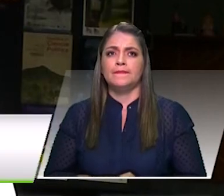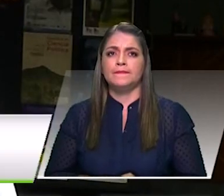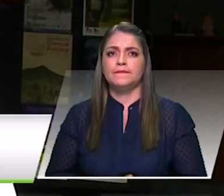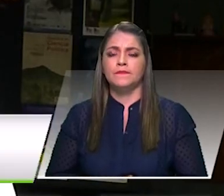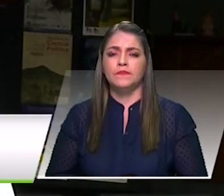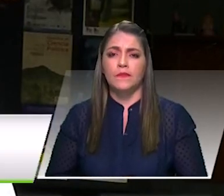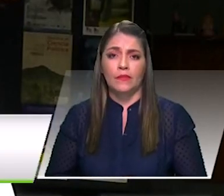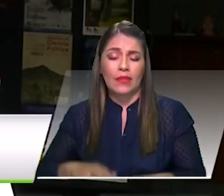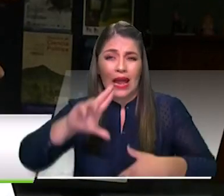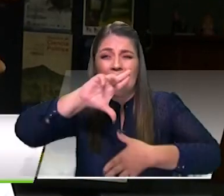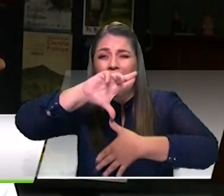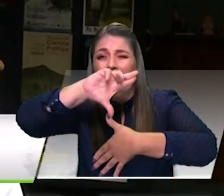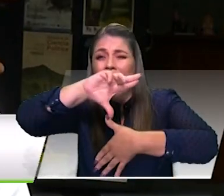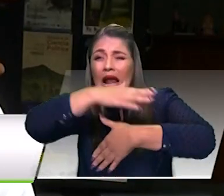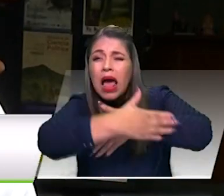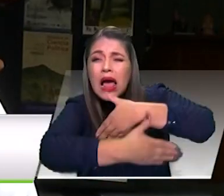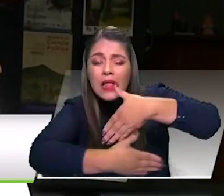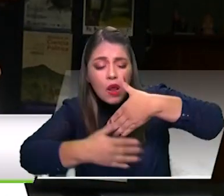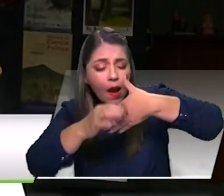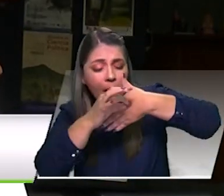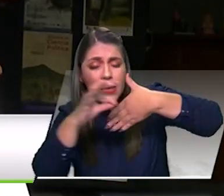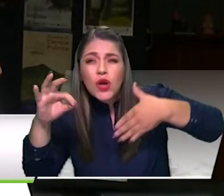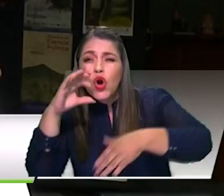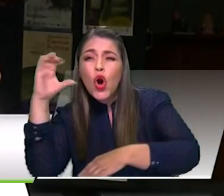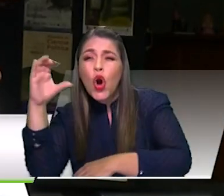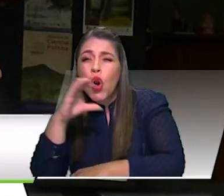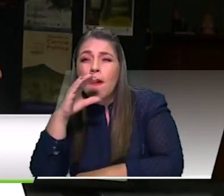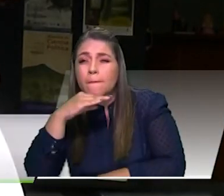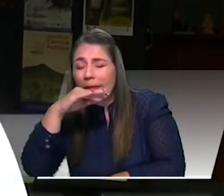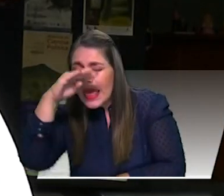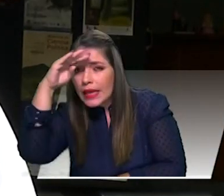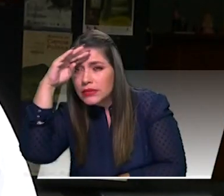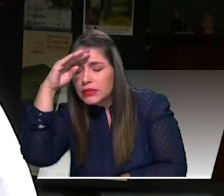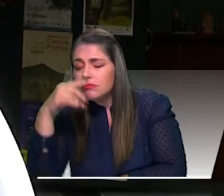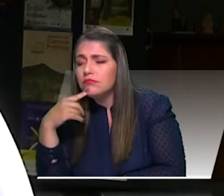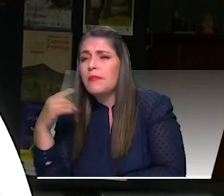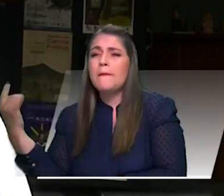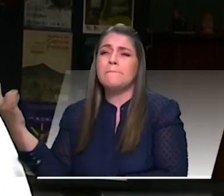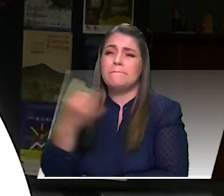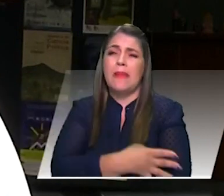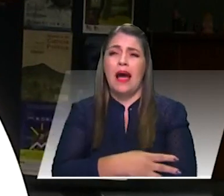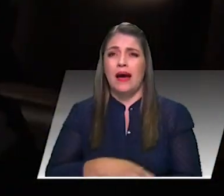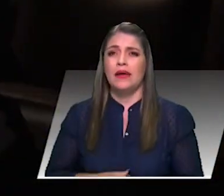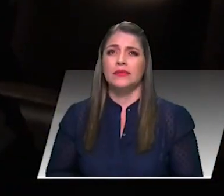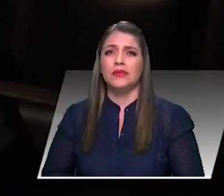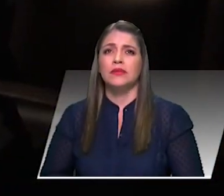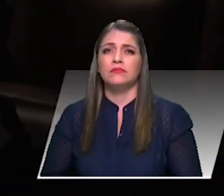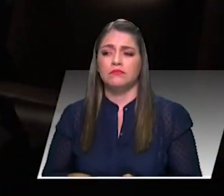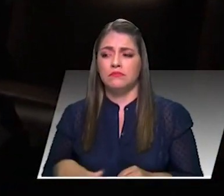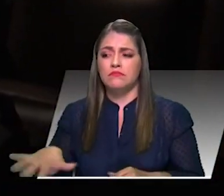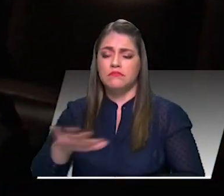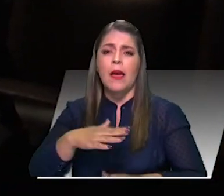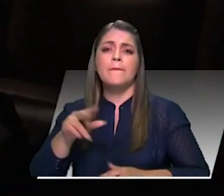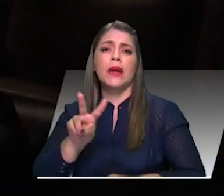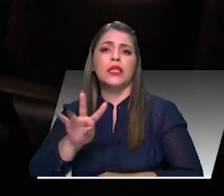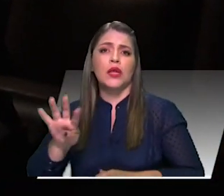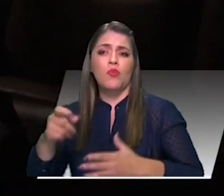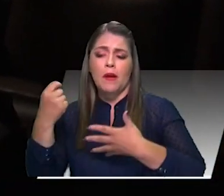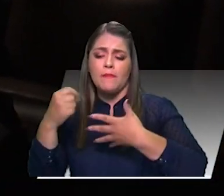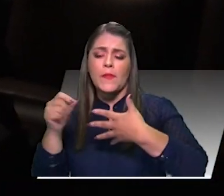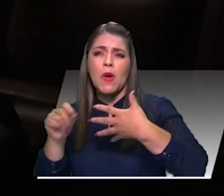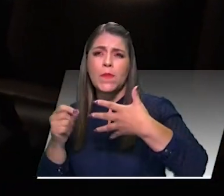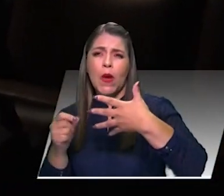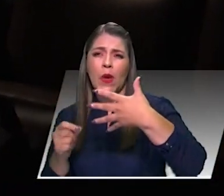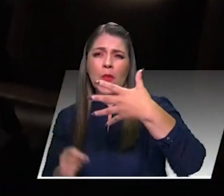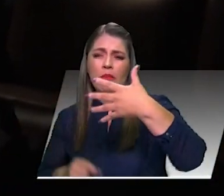en Latinoamérica que se le entrega a las salas de teatro de la ciudad. En este momento tenemos 29 salas que cumplieron con los requisitos.